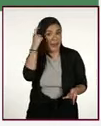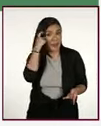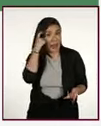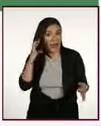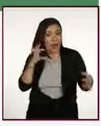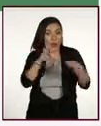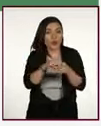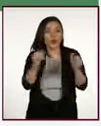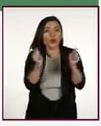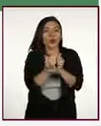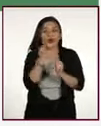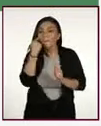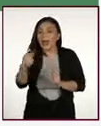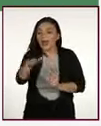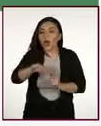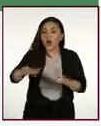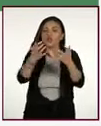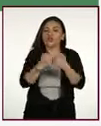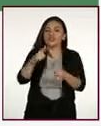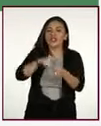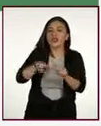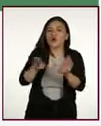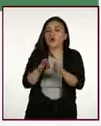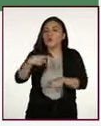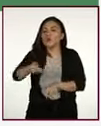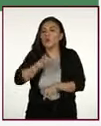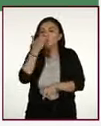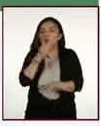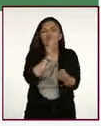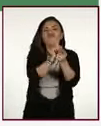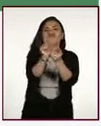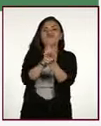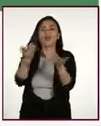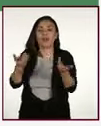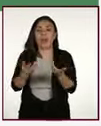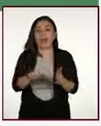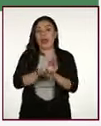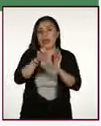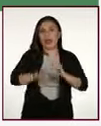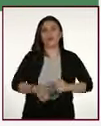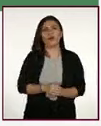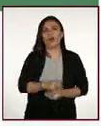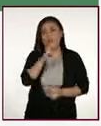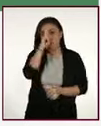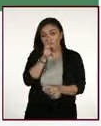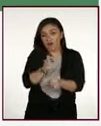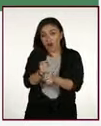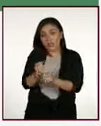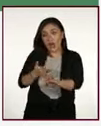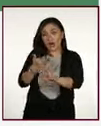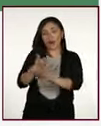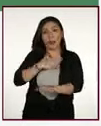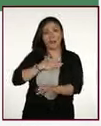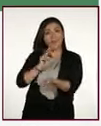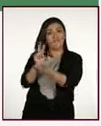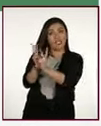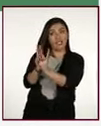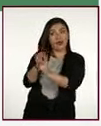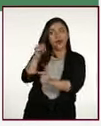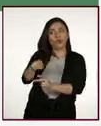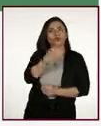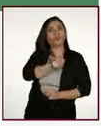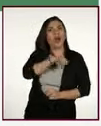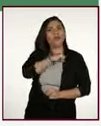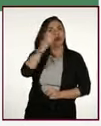su influencia en la convivencia social. Entonces, la violencia que yo puedo ejercer a mi vecina o mi vecino va a afectar su salud